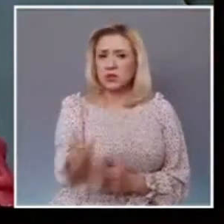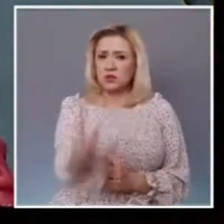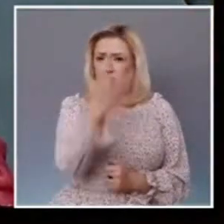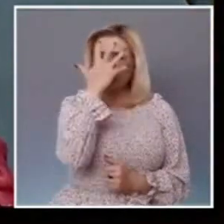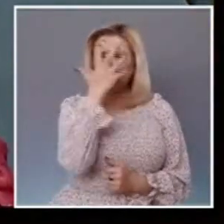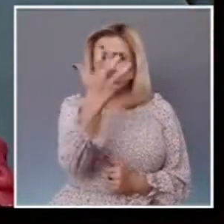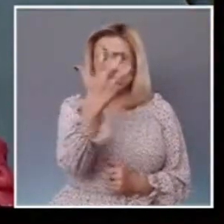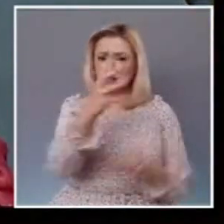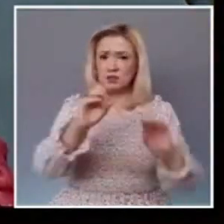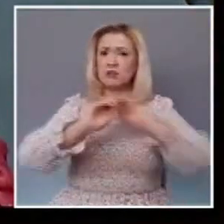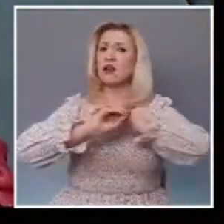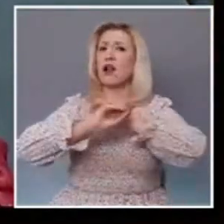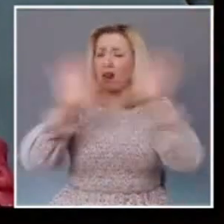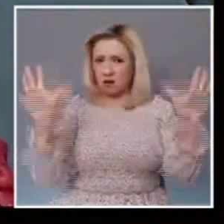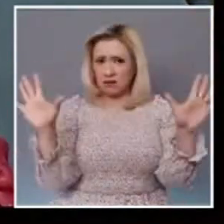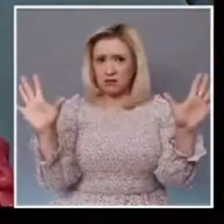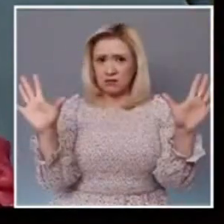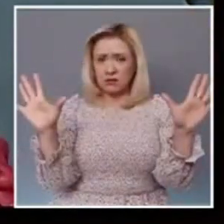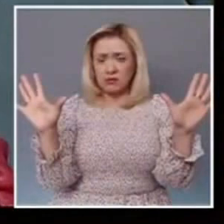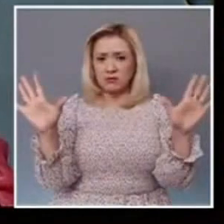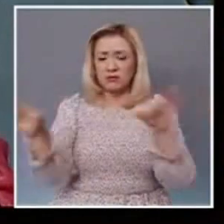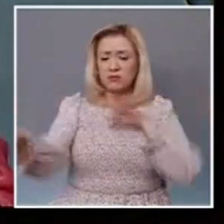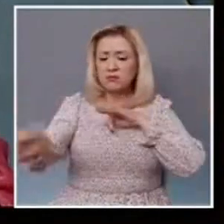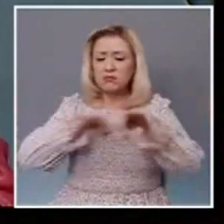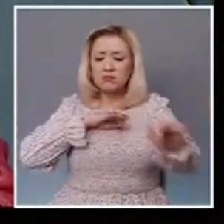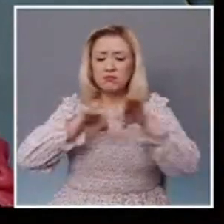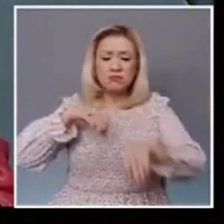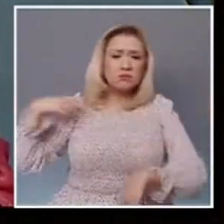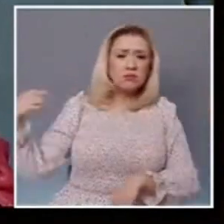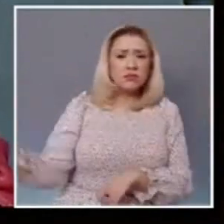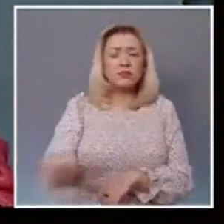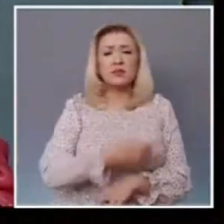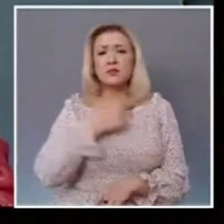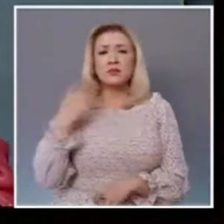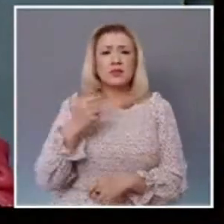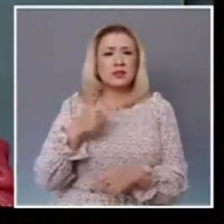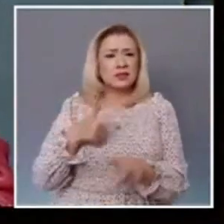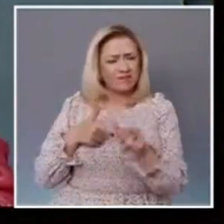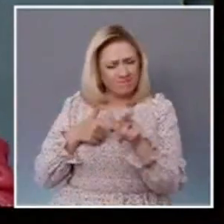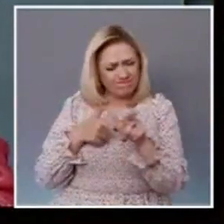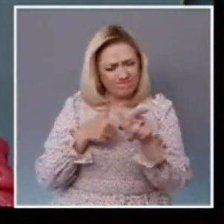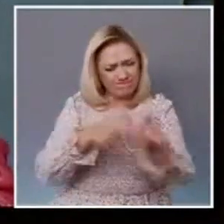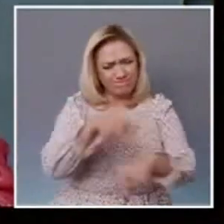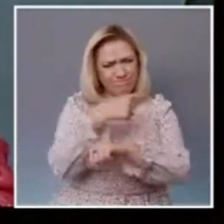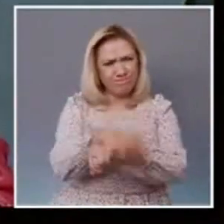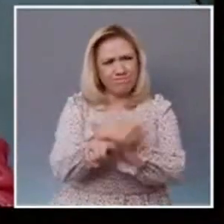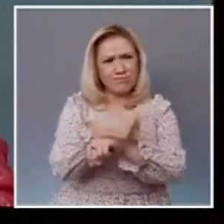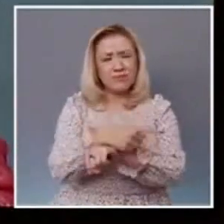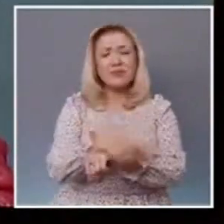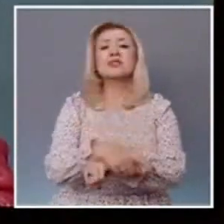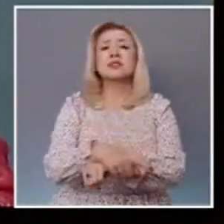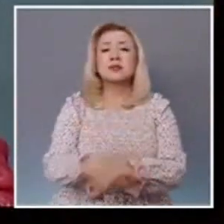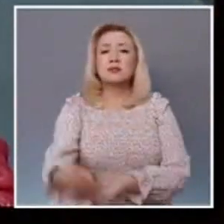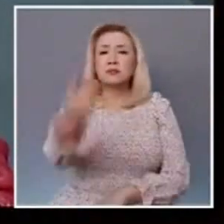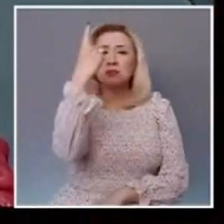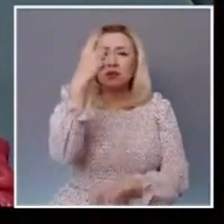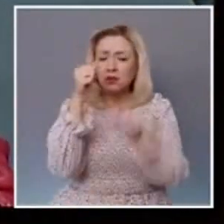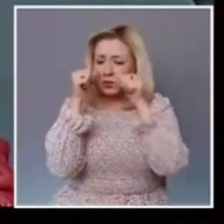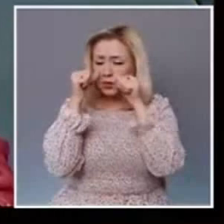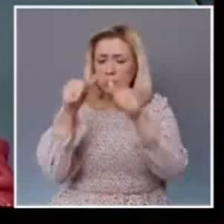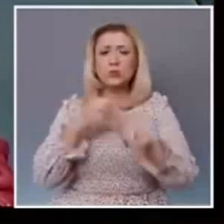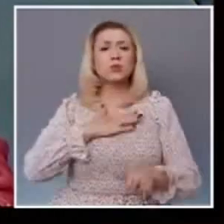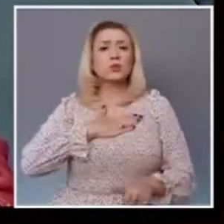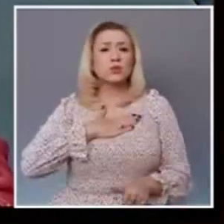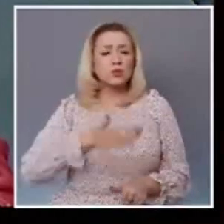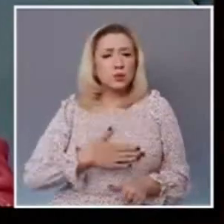fuerte. Trabajamos sin parar para velar por la justicia, la igualdad